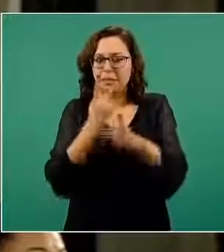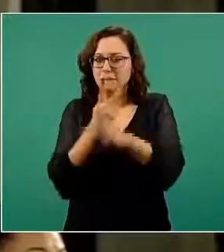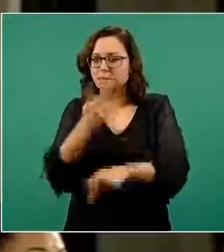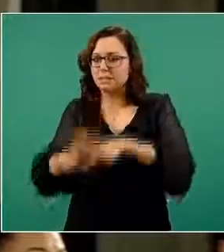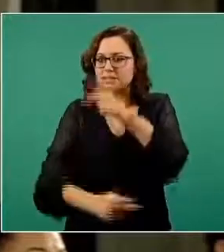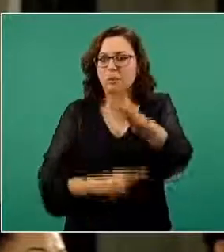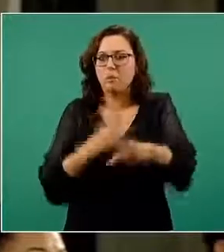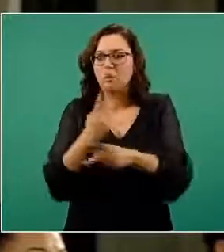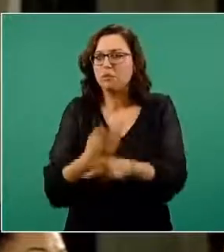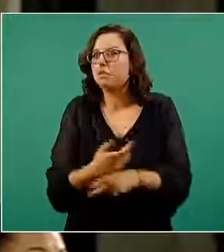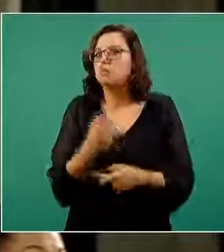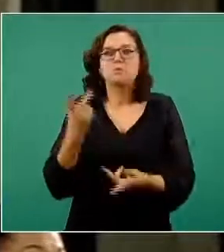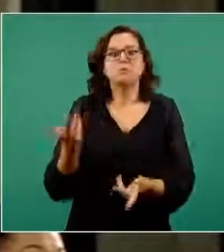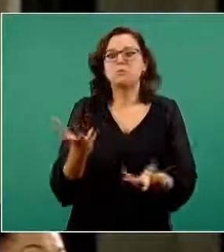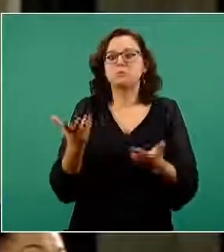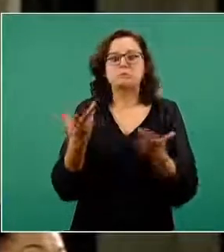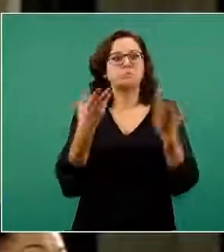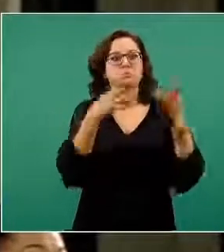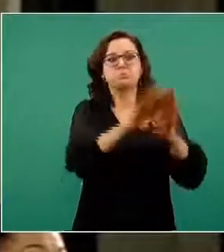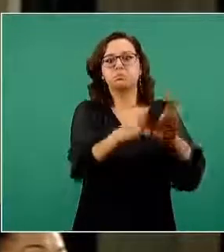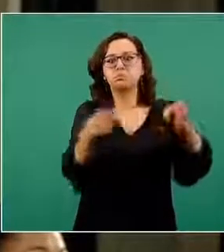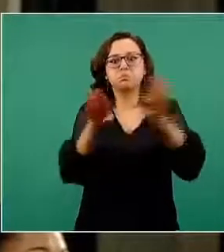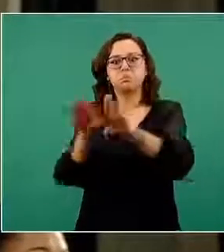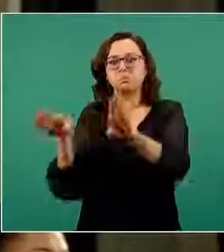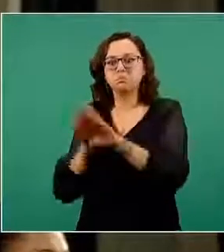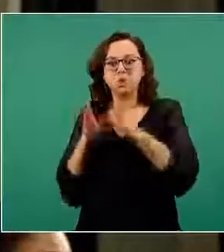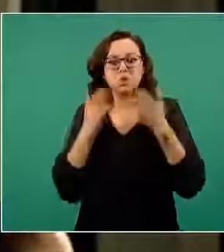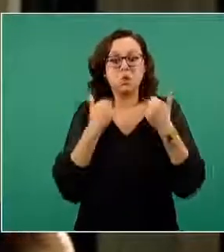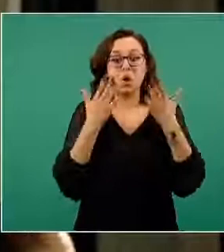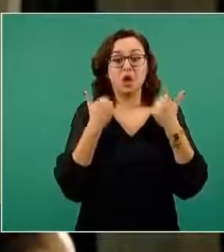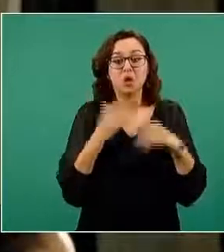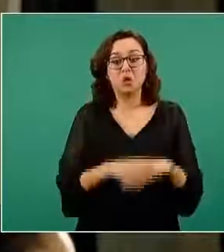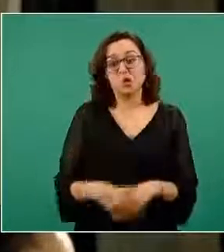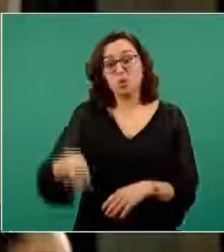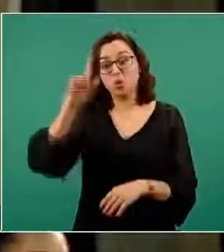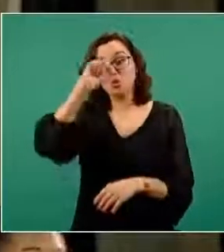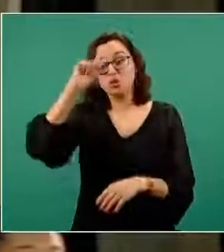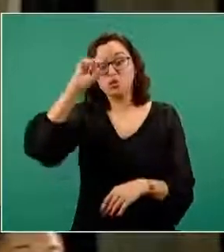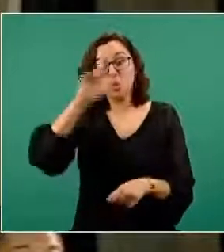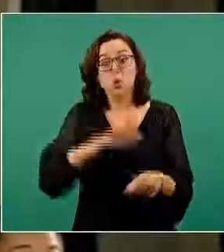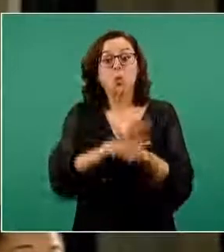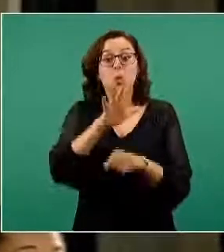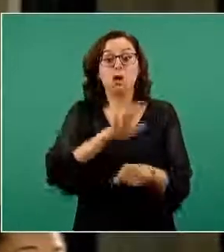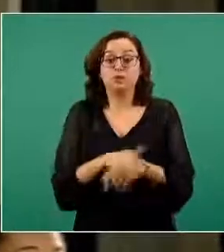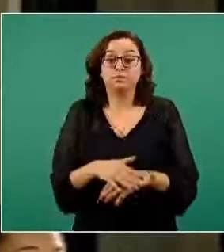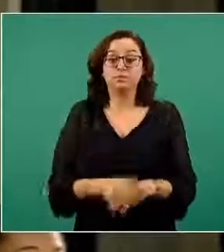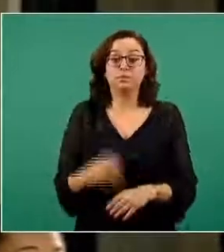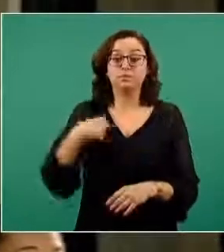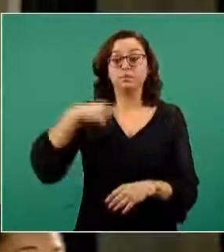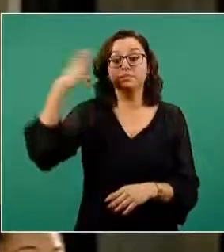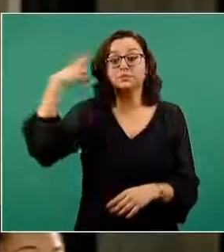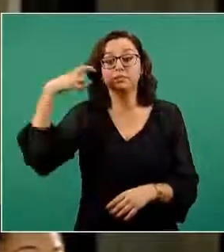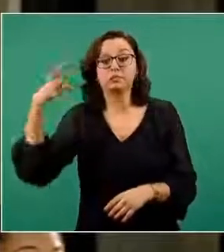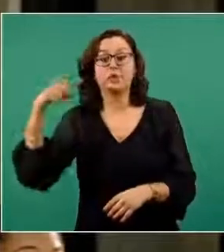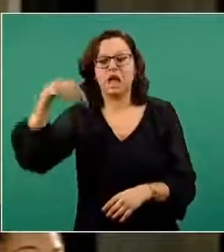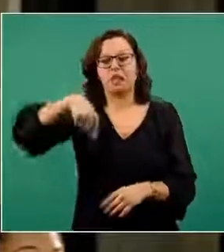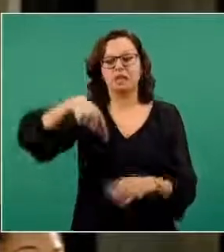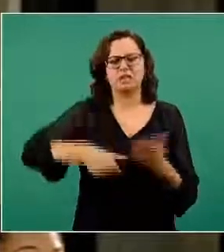está cerrada la Delegación de Relaciones Exteriores, y la recomendación que me hacen es que, bueno, yo viajo constantemente a la Ciudad de México, que venga y lo tramite aquí, o que